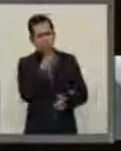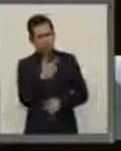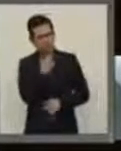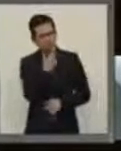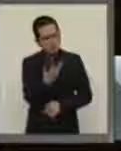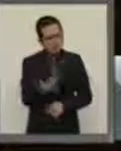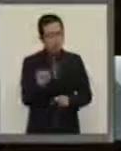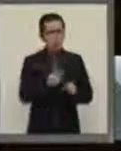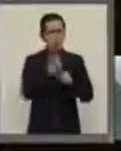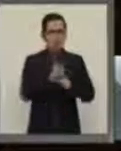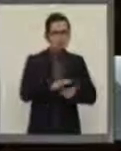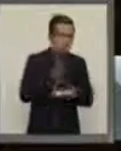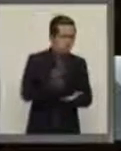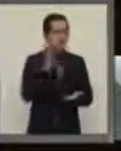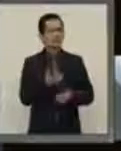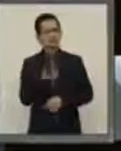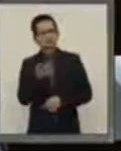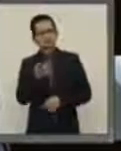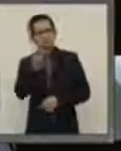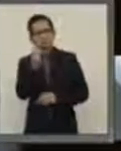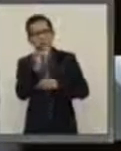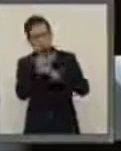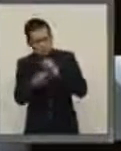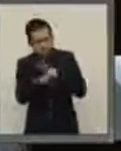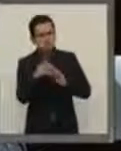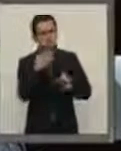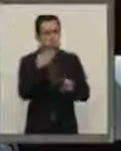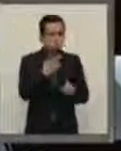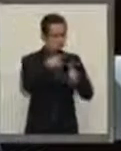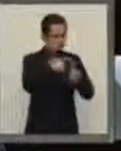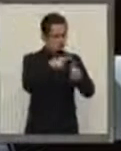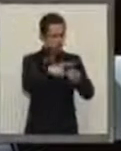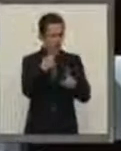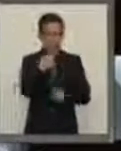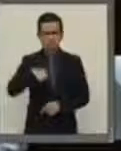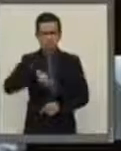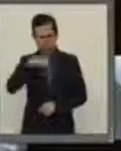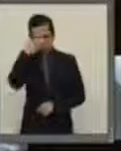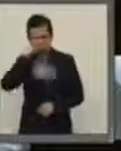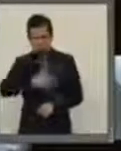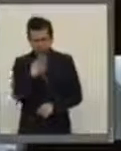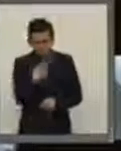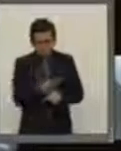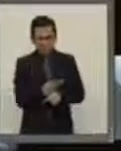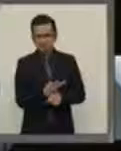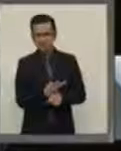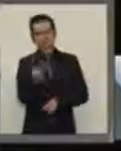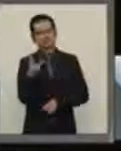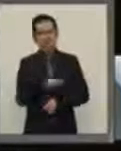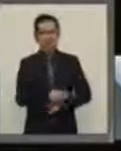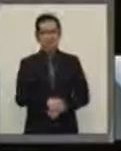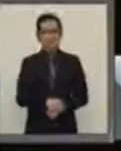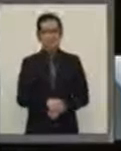un sinfín de buenos augurios que se sabía de antemano no iban a existir. En el México de